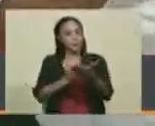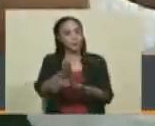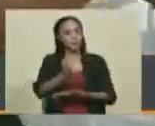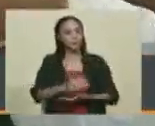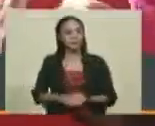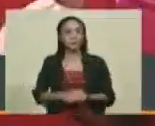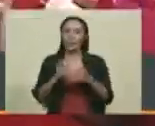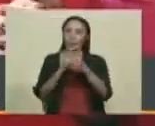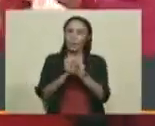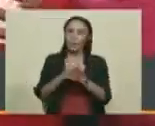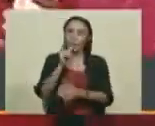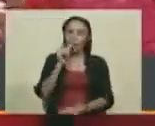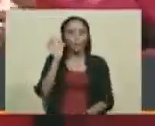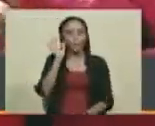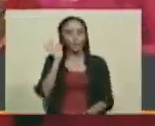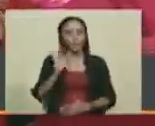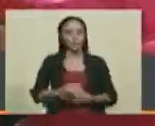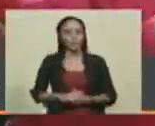compañeros y compañeras.